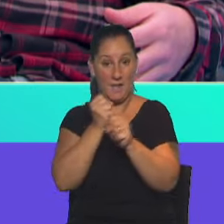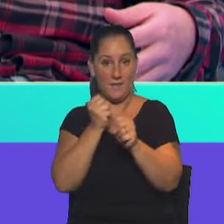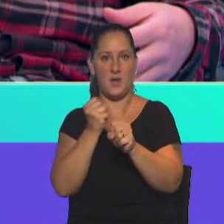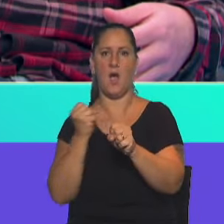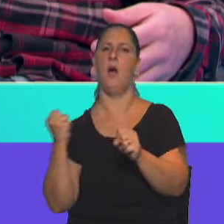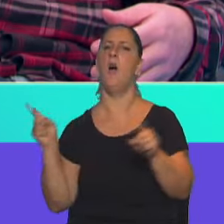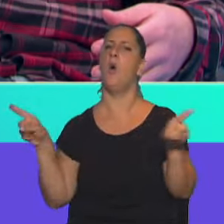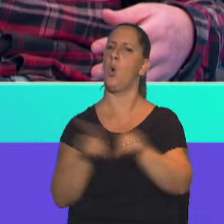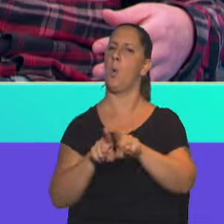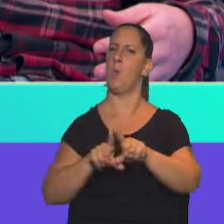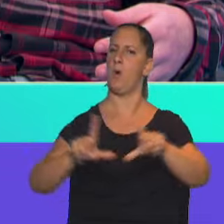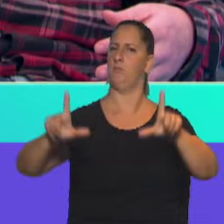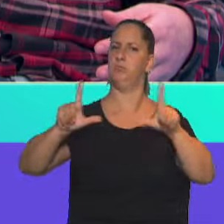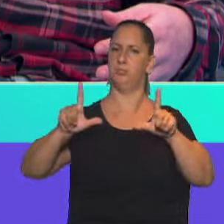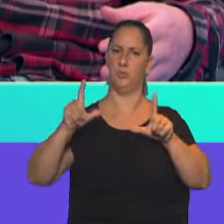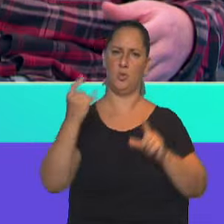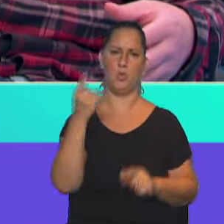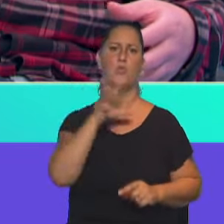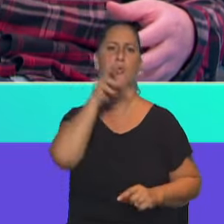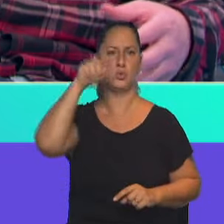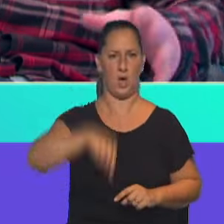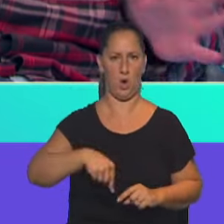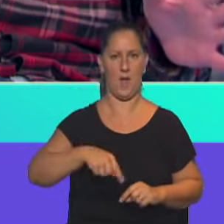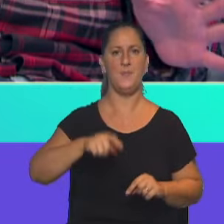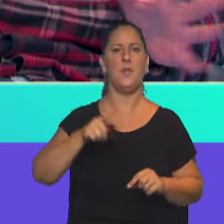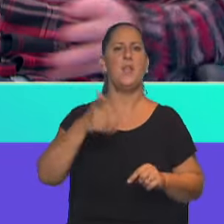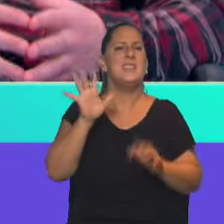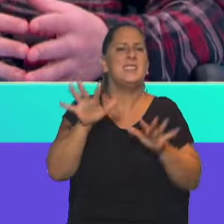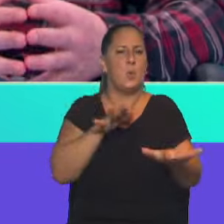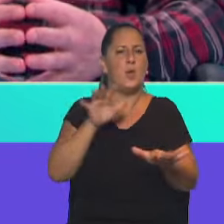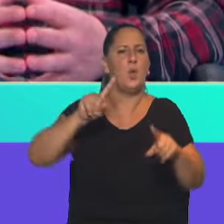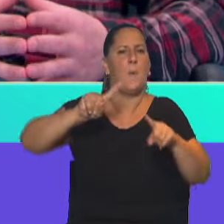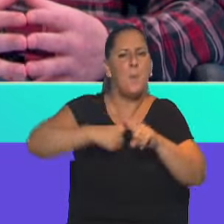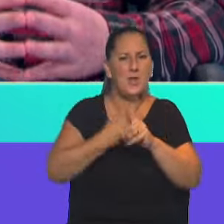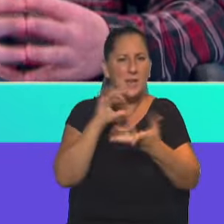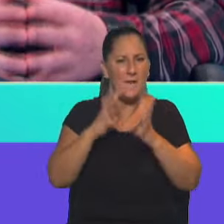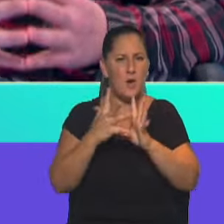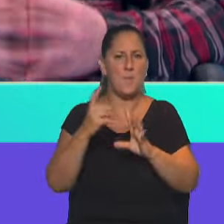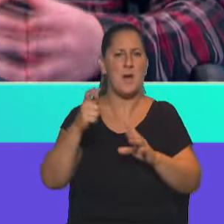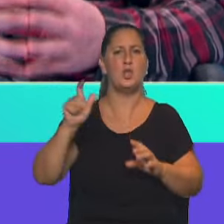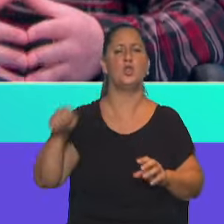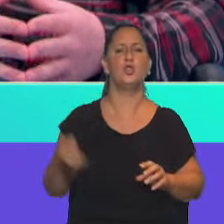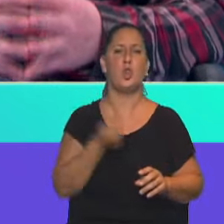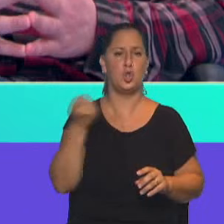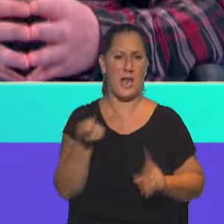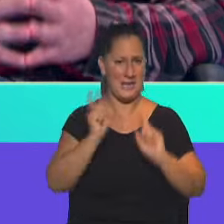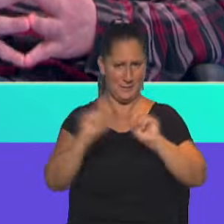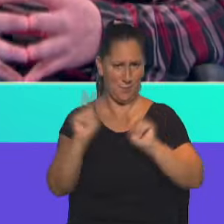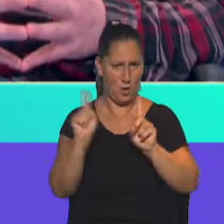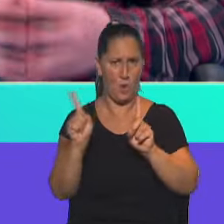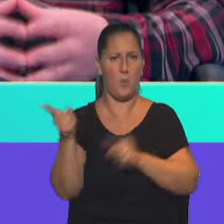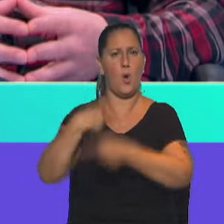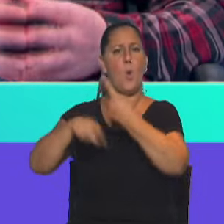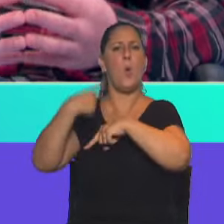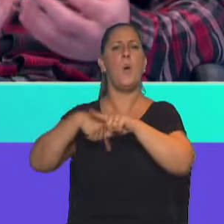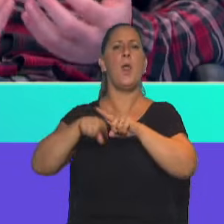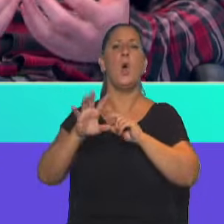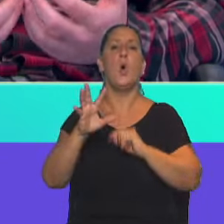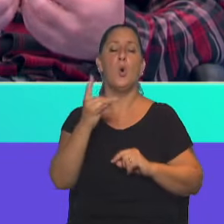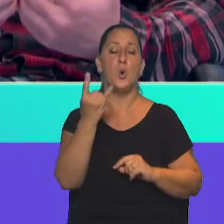políticos no para instalar un régimen socialista ni nada parecido sino para devolver a rusia a la plana al